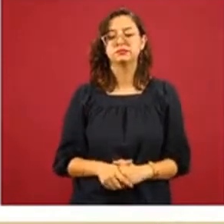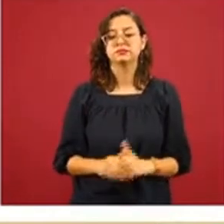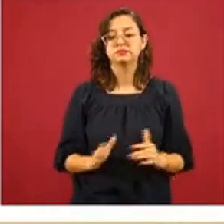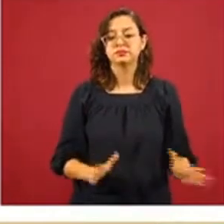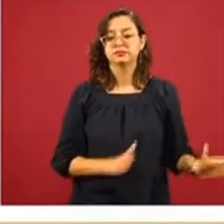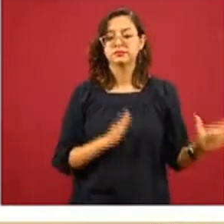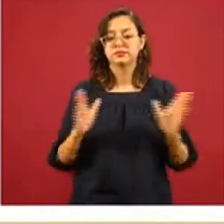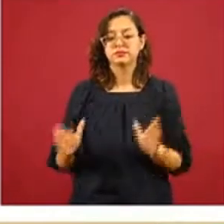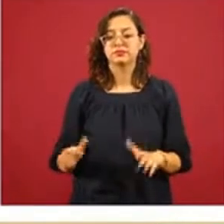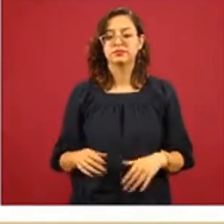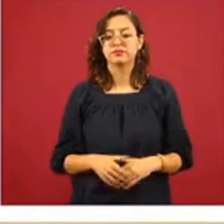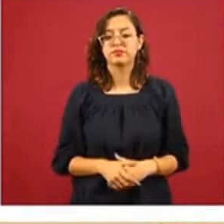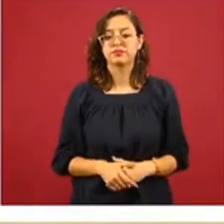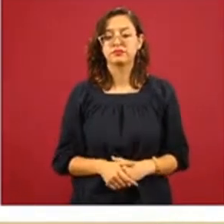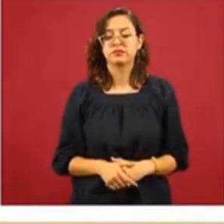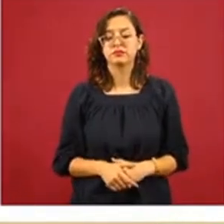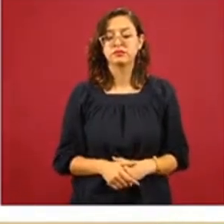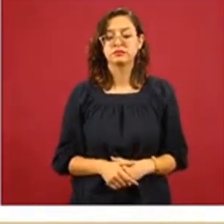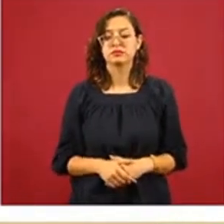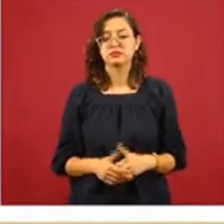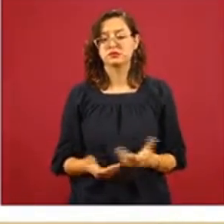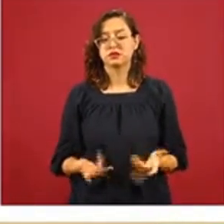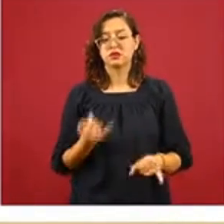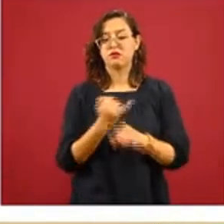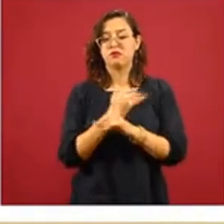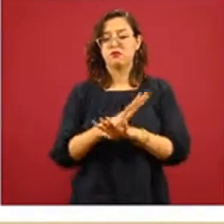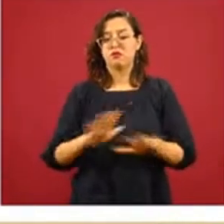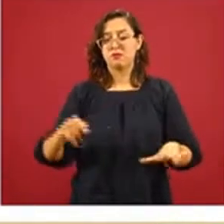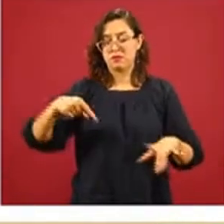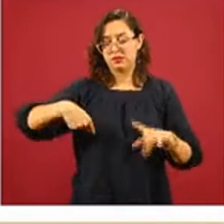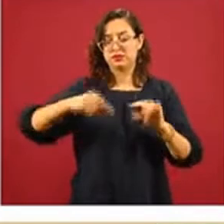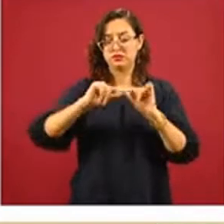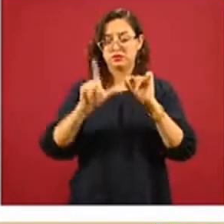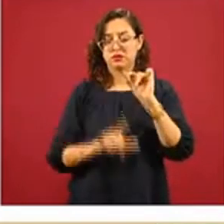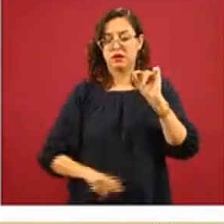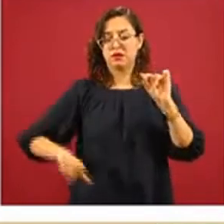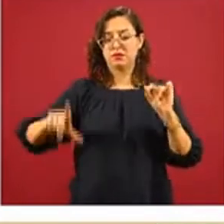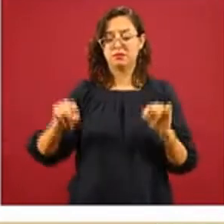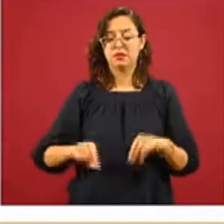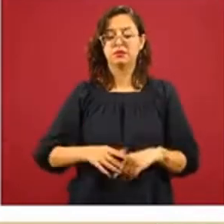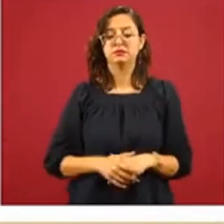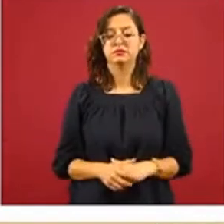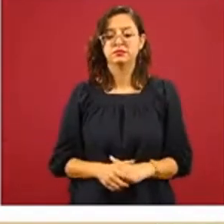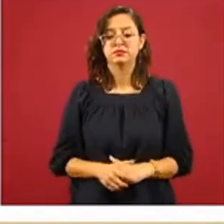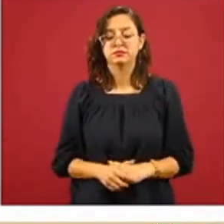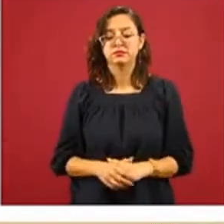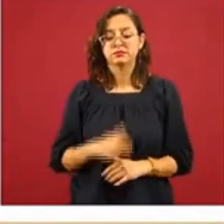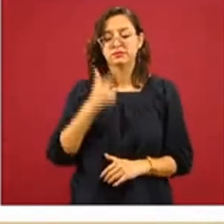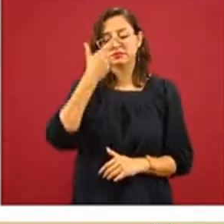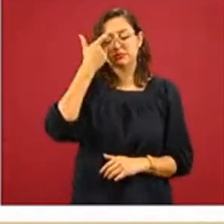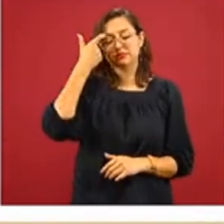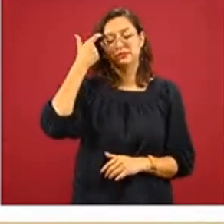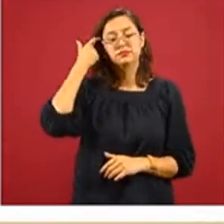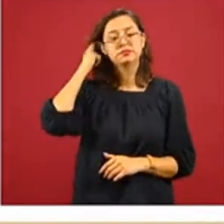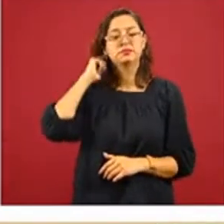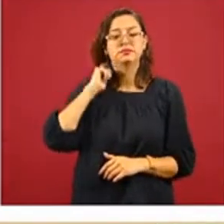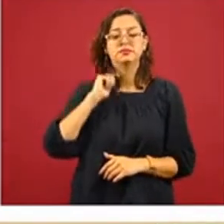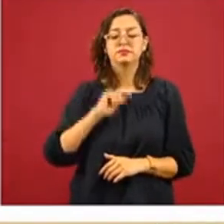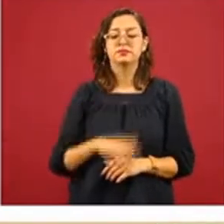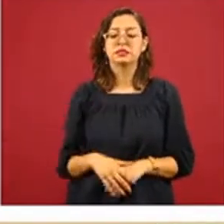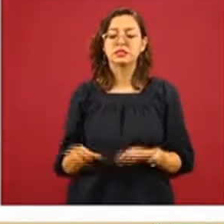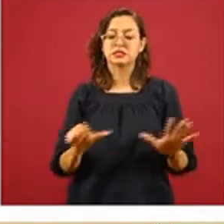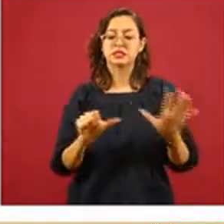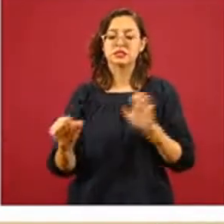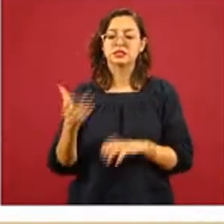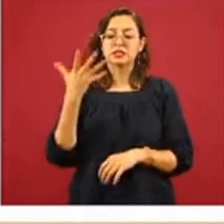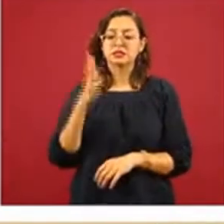Veamos la siguiente diapositiva, donde está justo la actualización de los números en México para el día de hoy. Son un poco más de